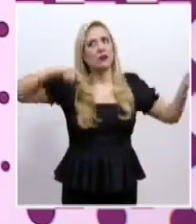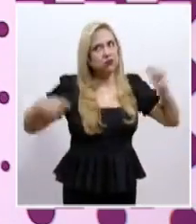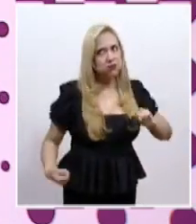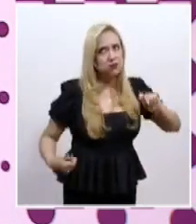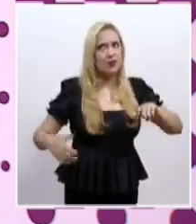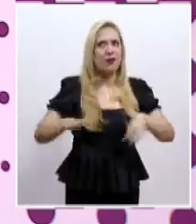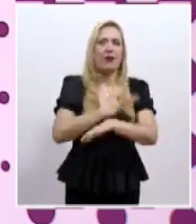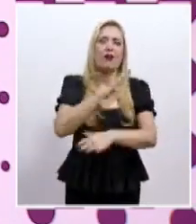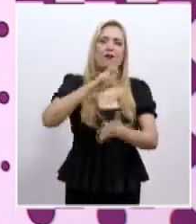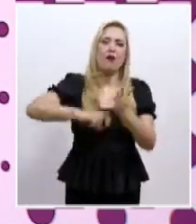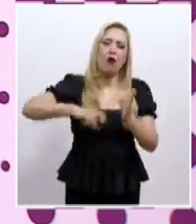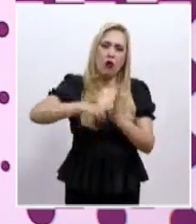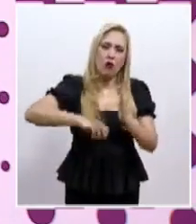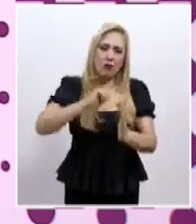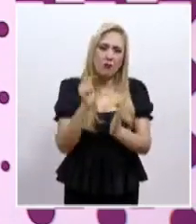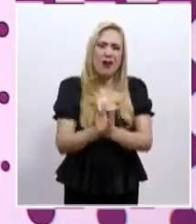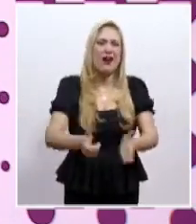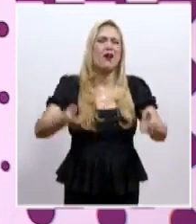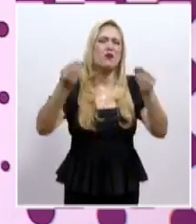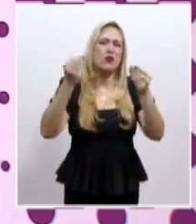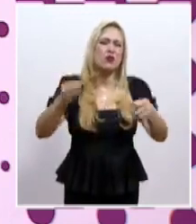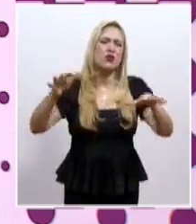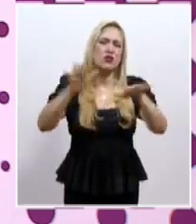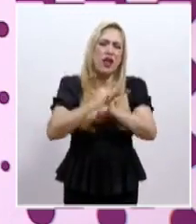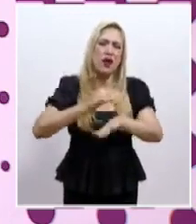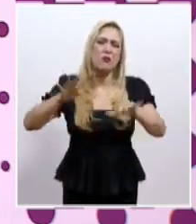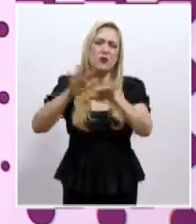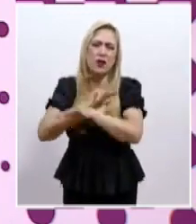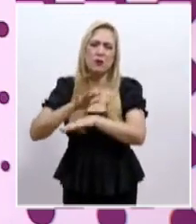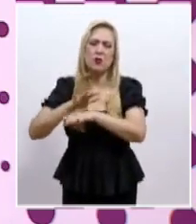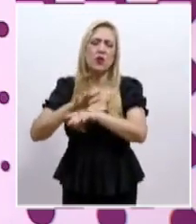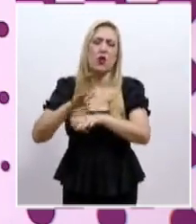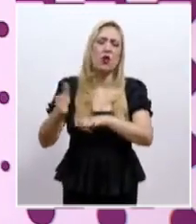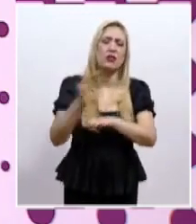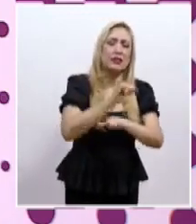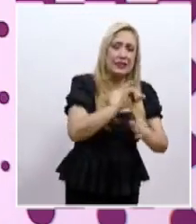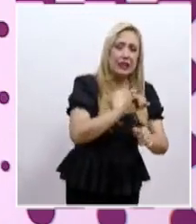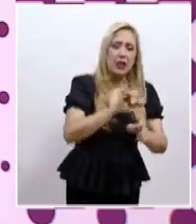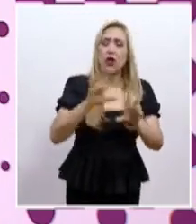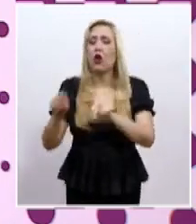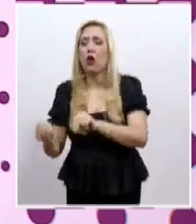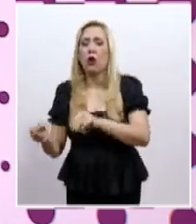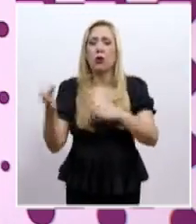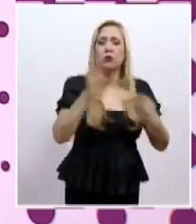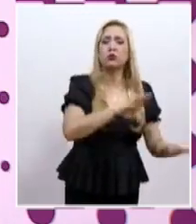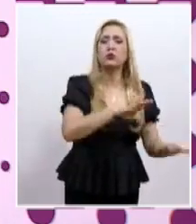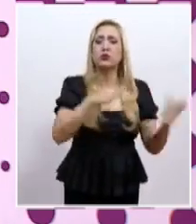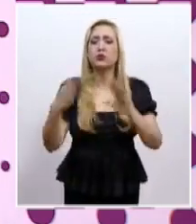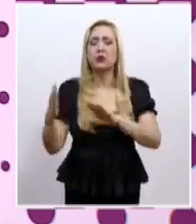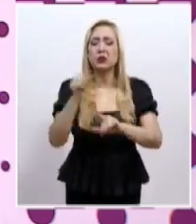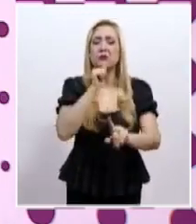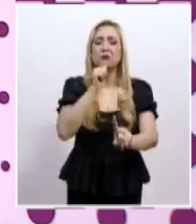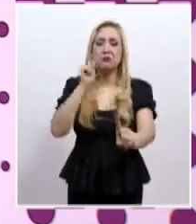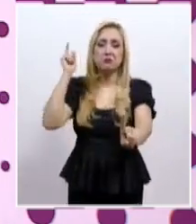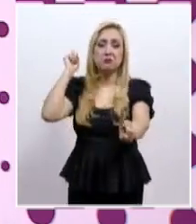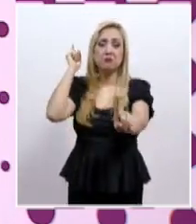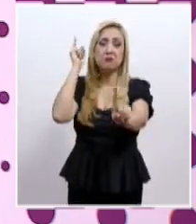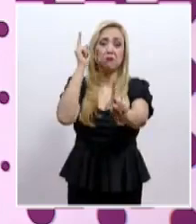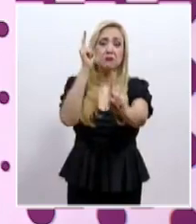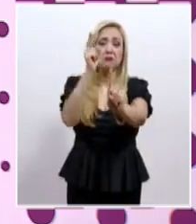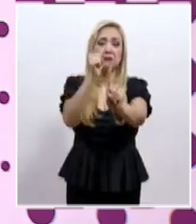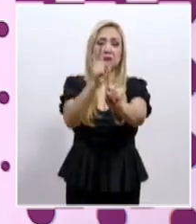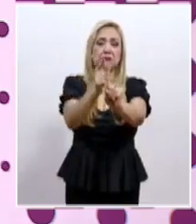para atrás ciertas partes de la primera reforma. Y no me parece que hemos llegado al